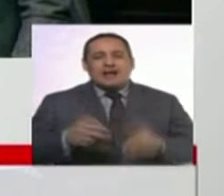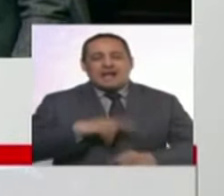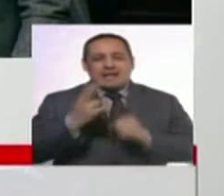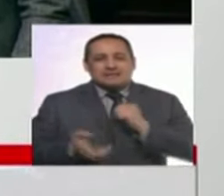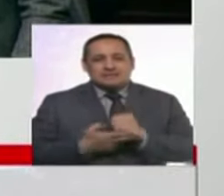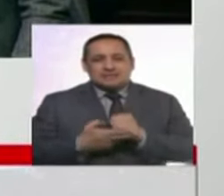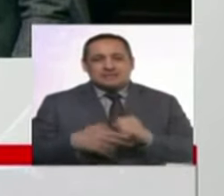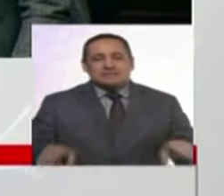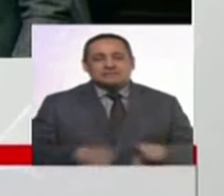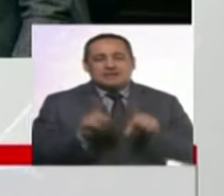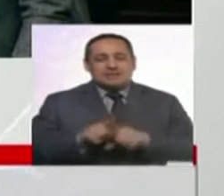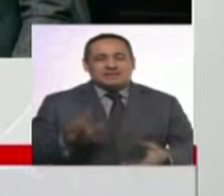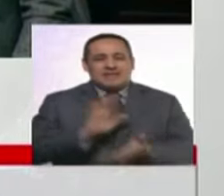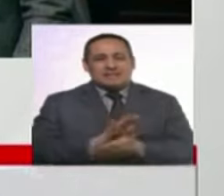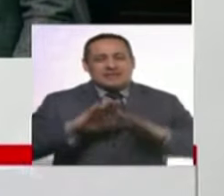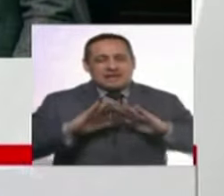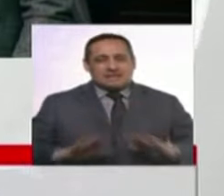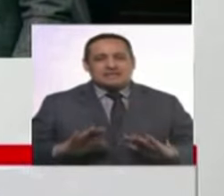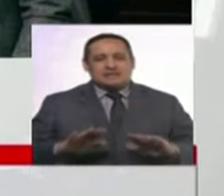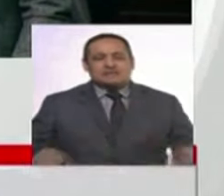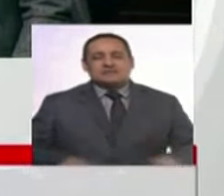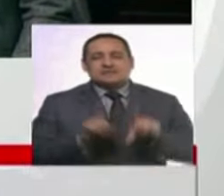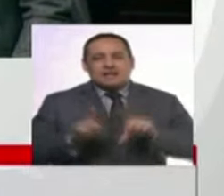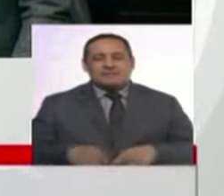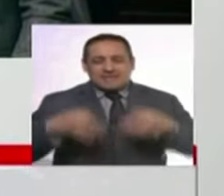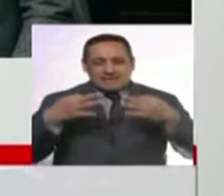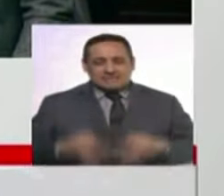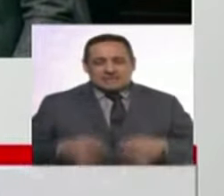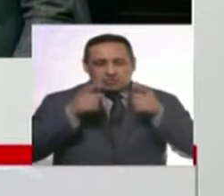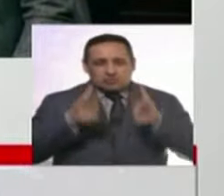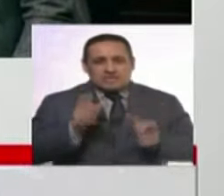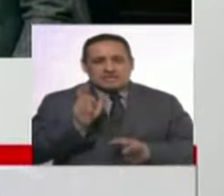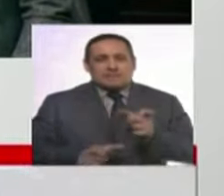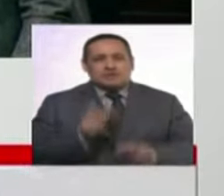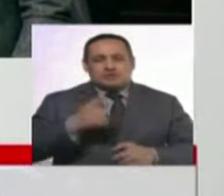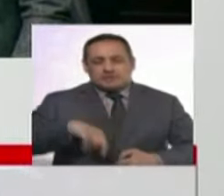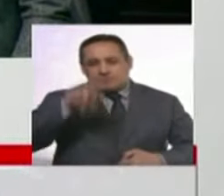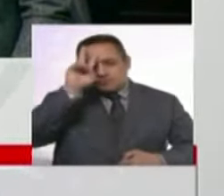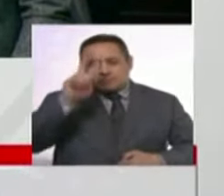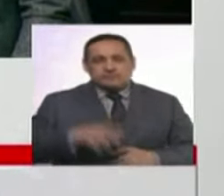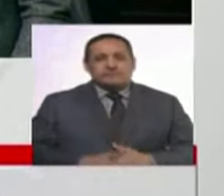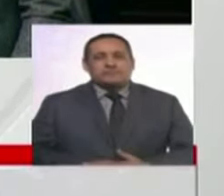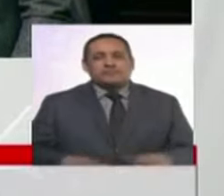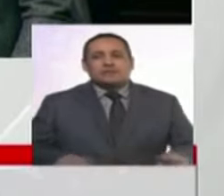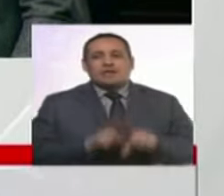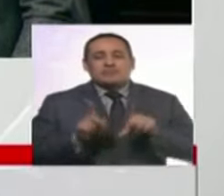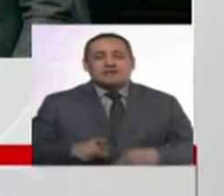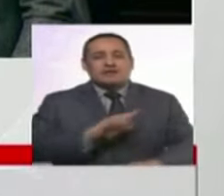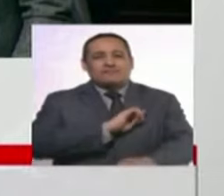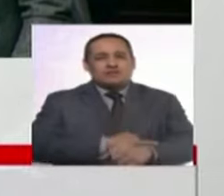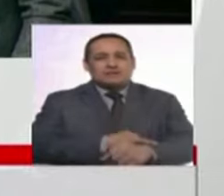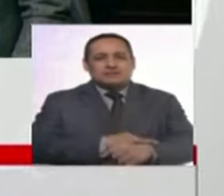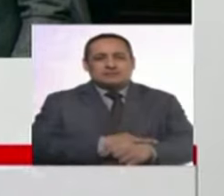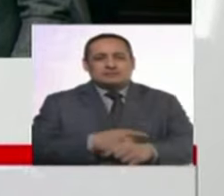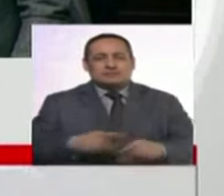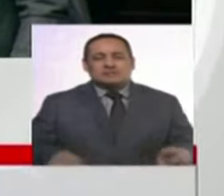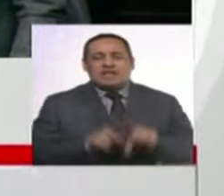la tranquilidad la seguridad de los peruanos y hay que fortalecer